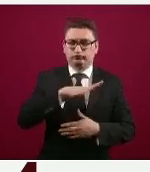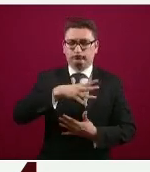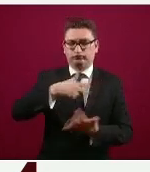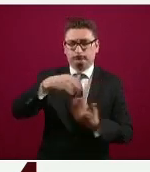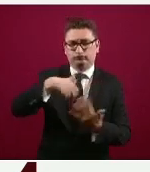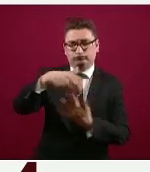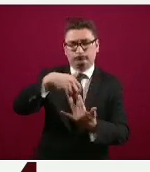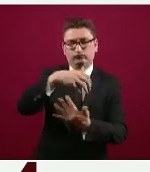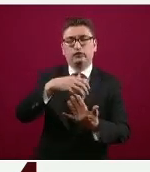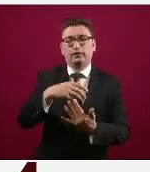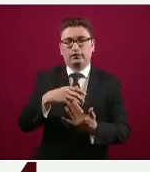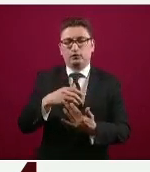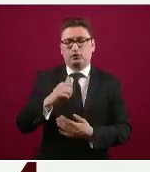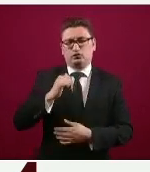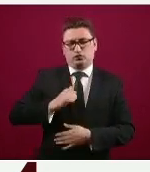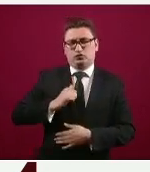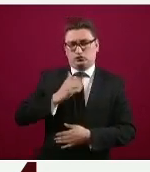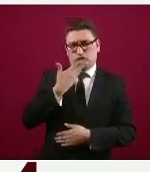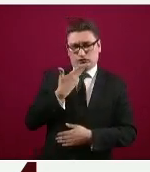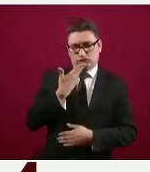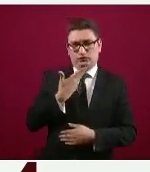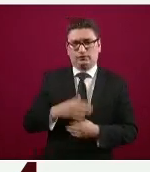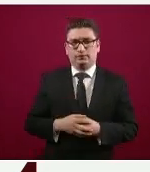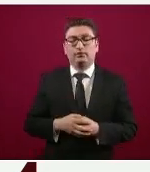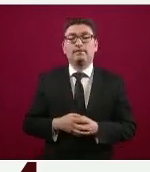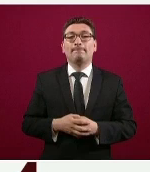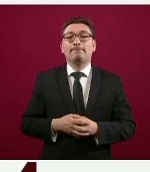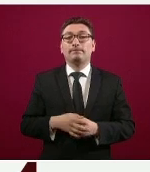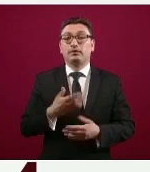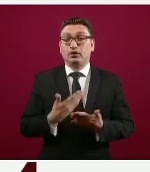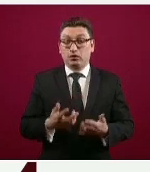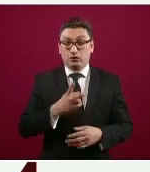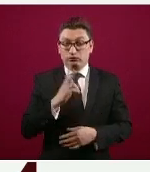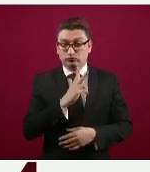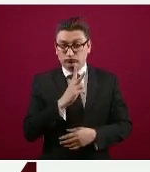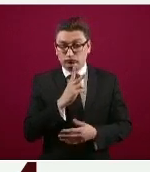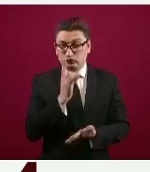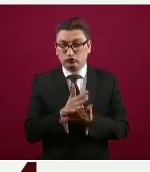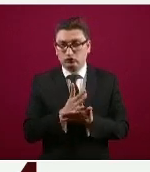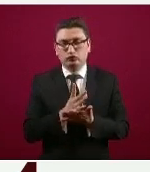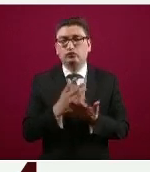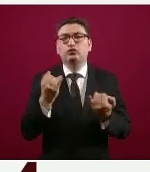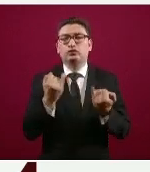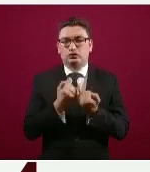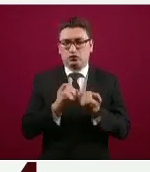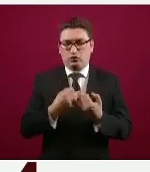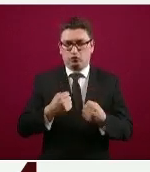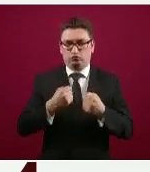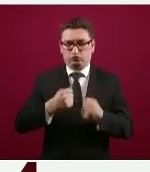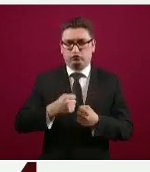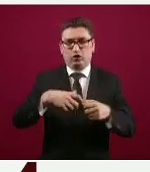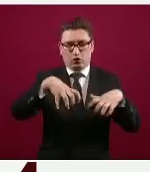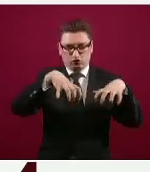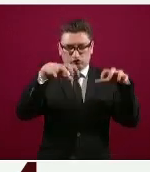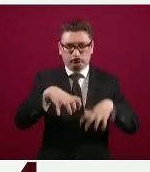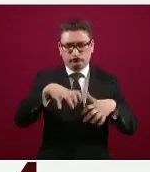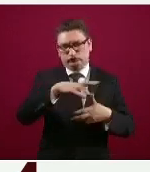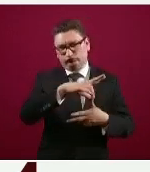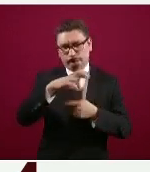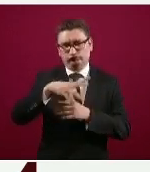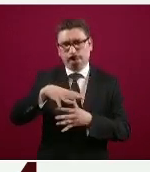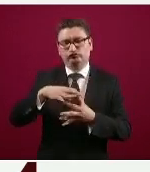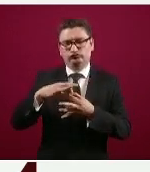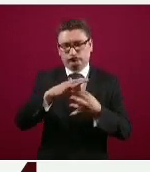clasificación relativamente antigua. Hoy sabemos que no es únicamente el viento, sino la presión y la precipitación lo que interviene,